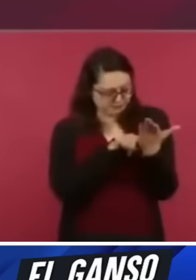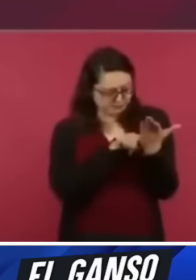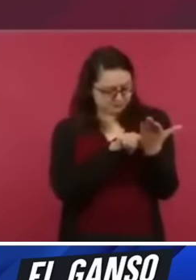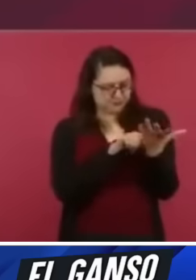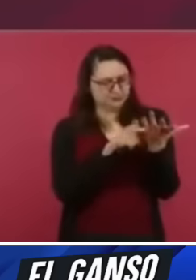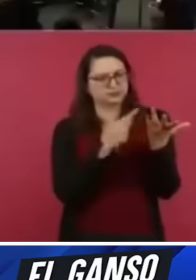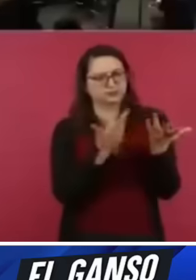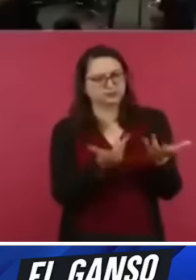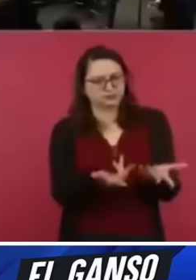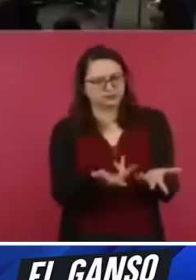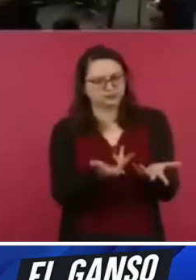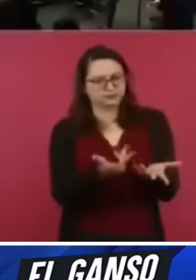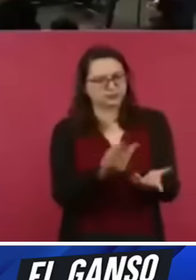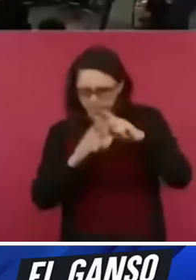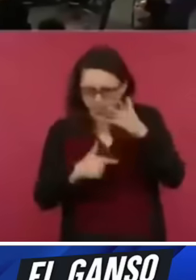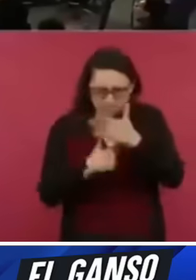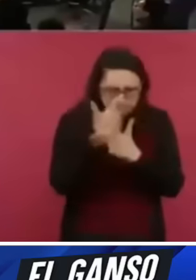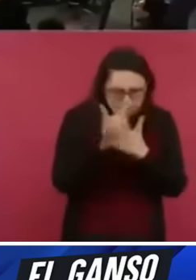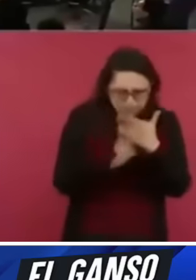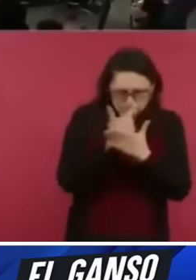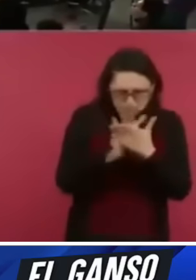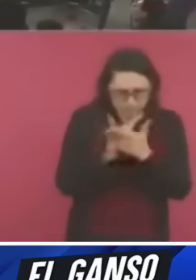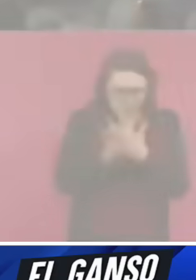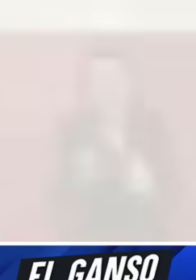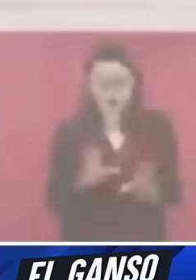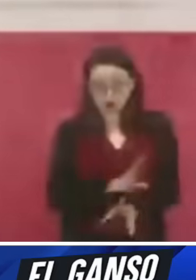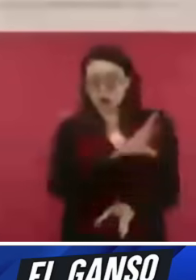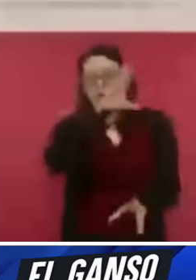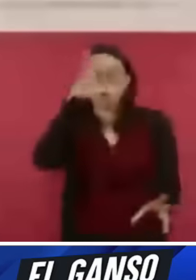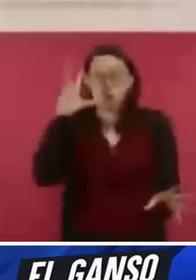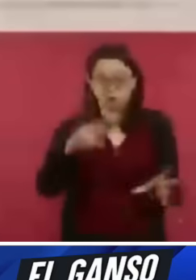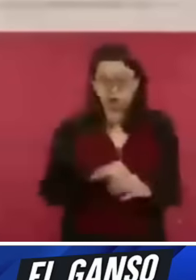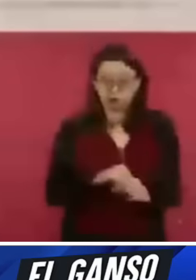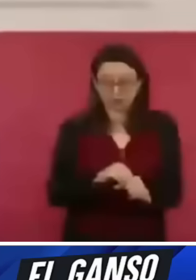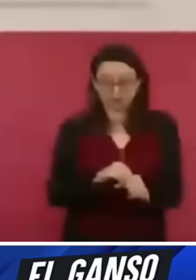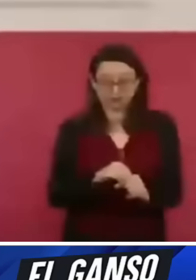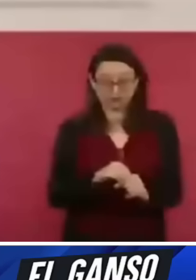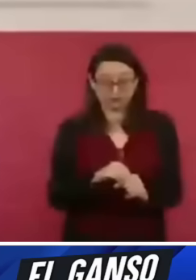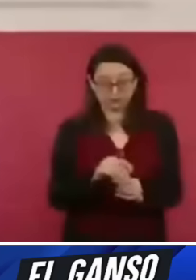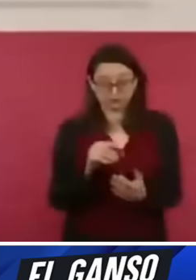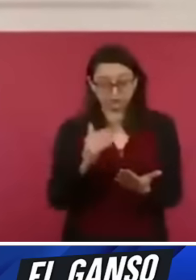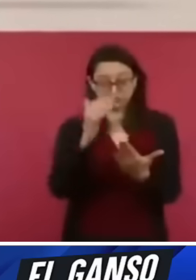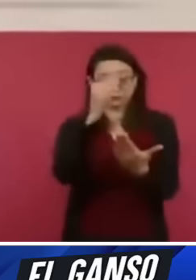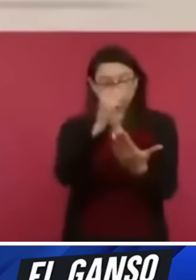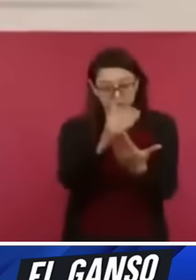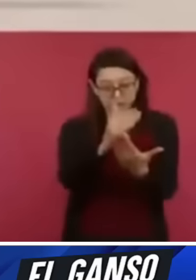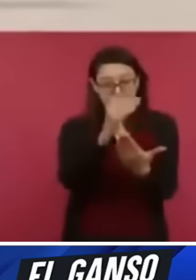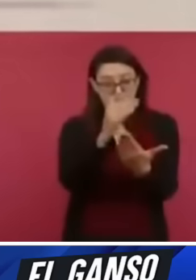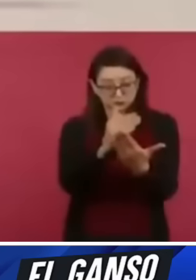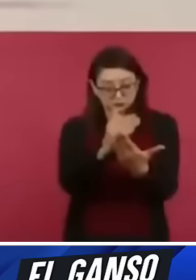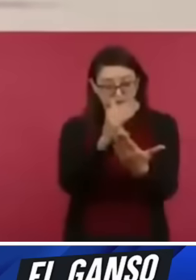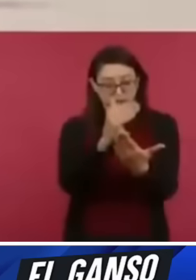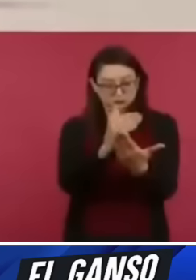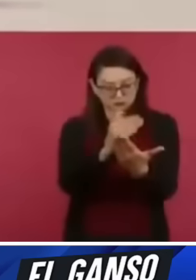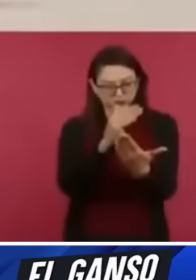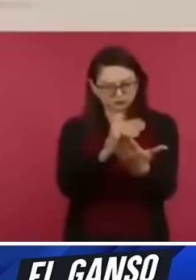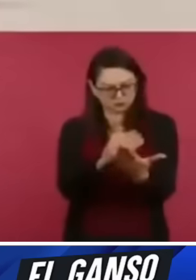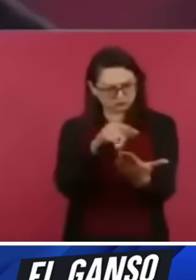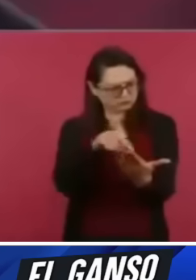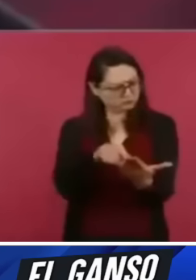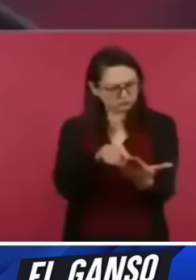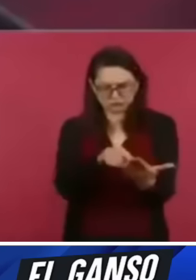digo que se haga una revisión en el SAT Y si en efecto